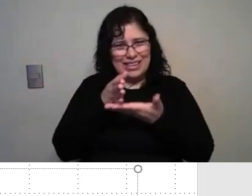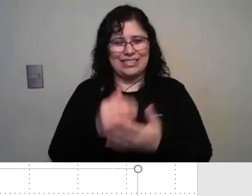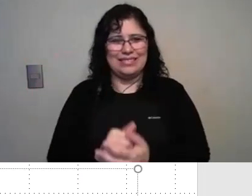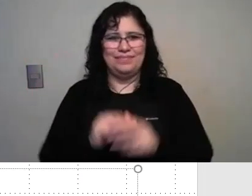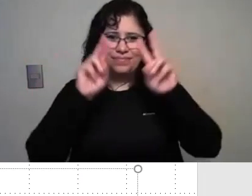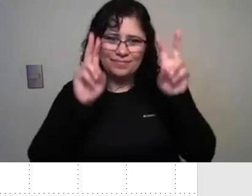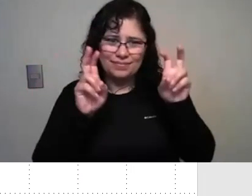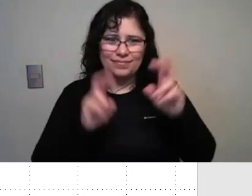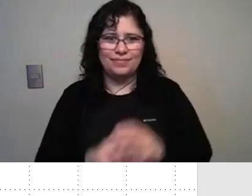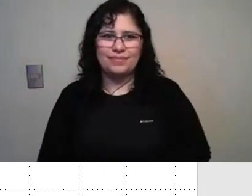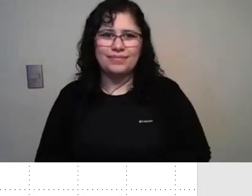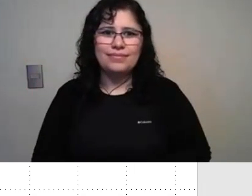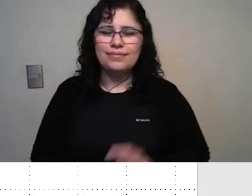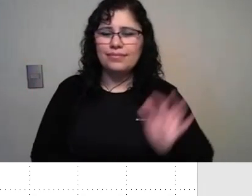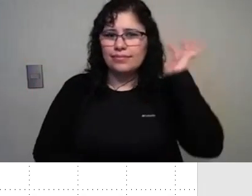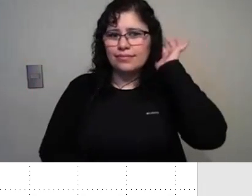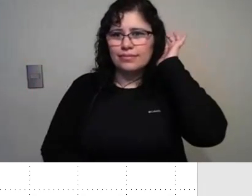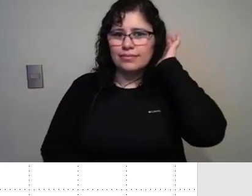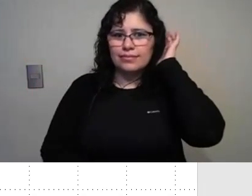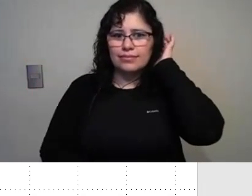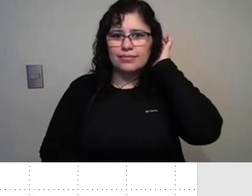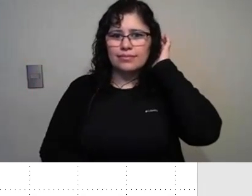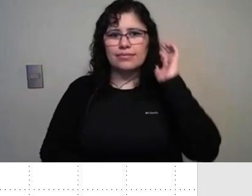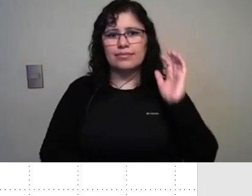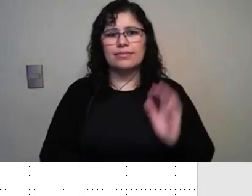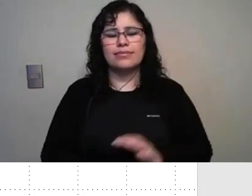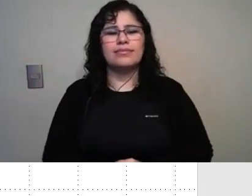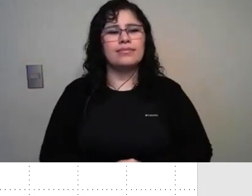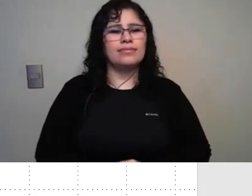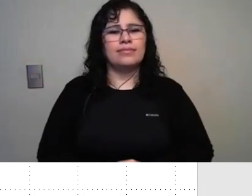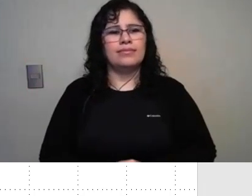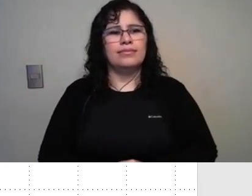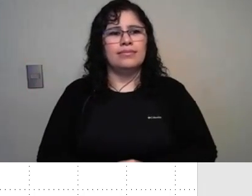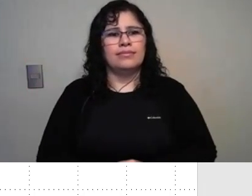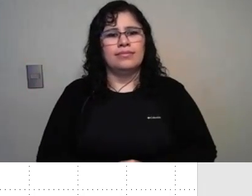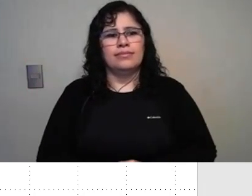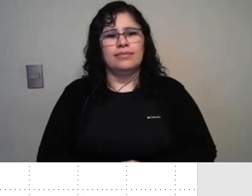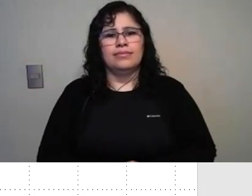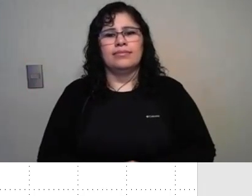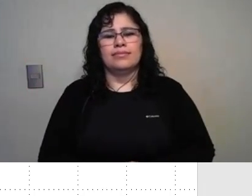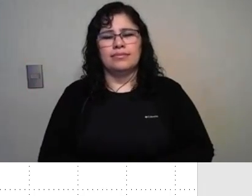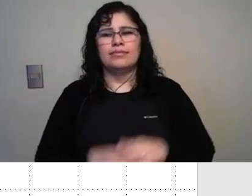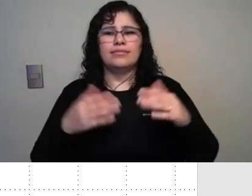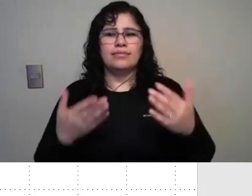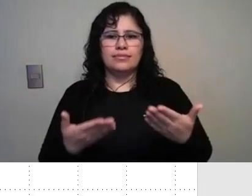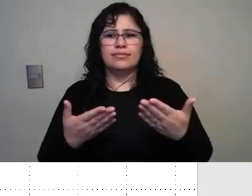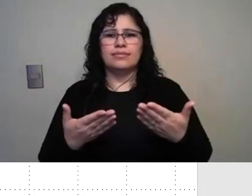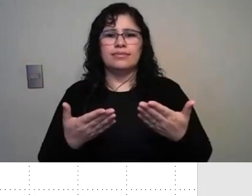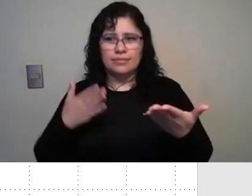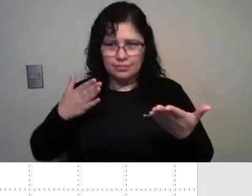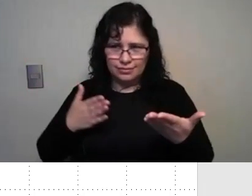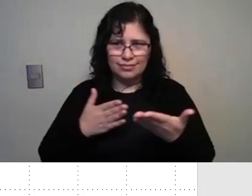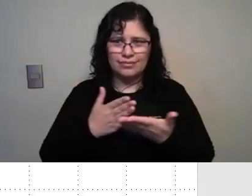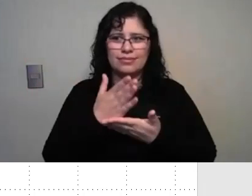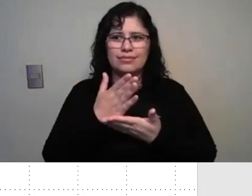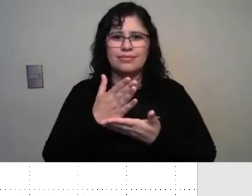a la pantalla de la clase para dar continuidad y para iniciar lo